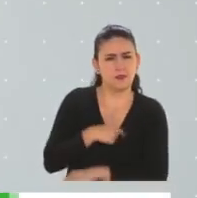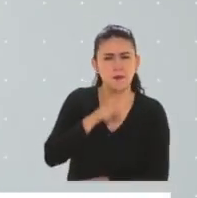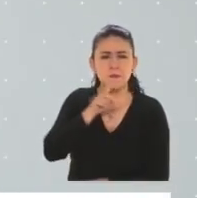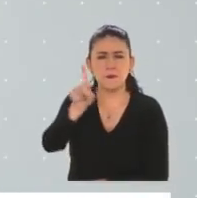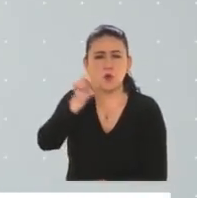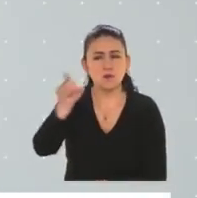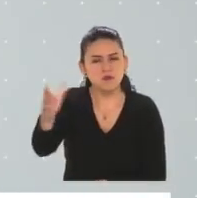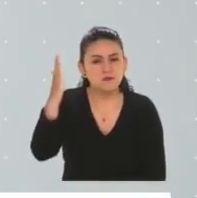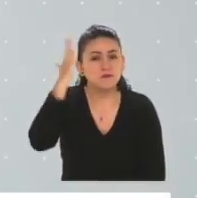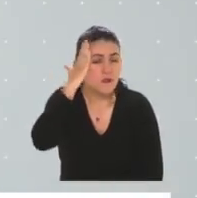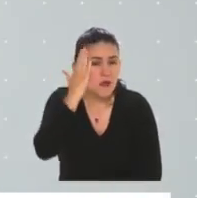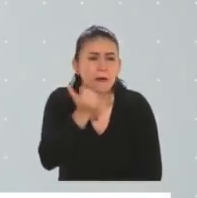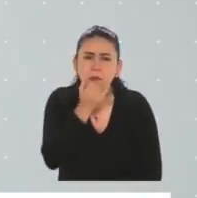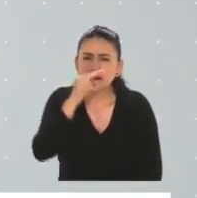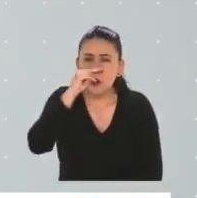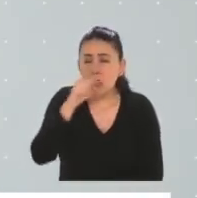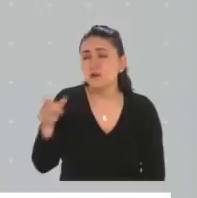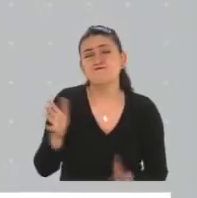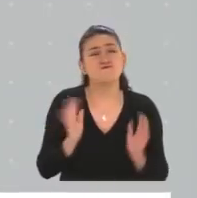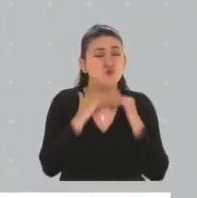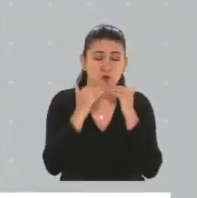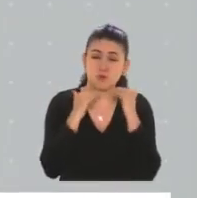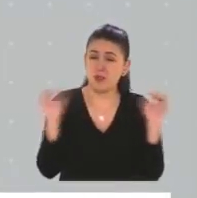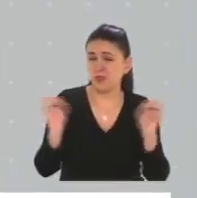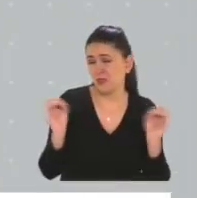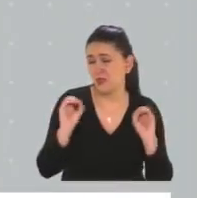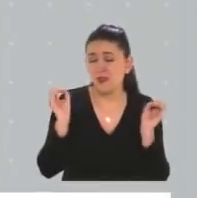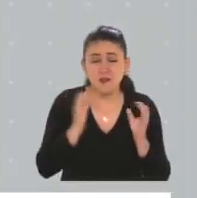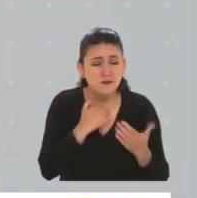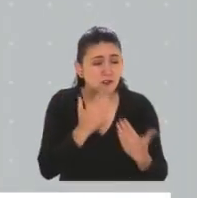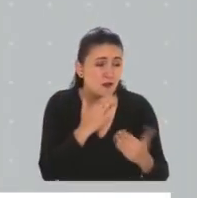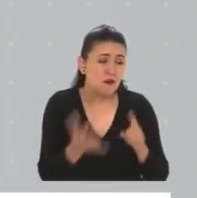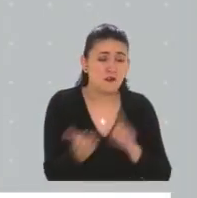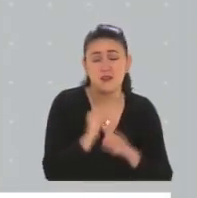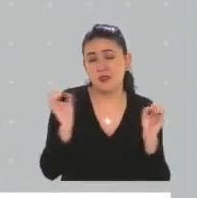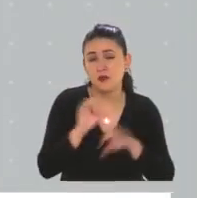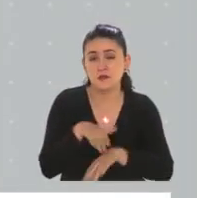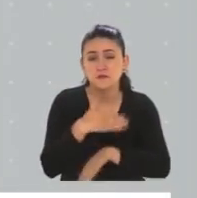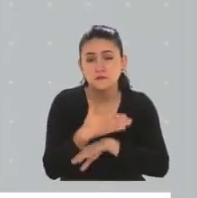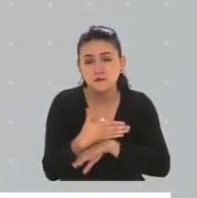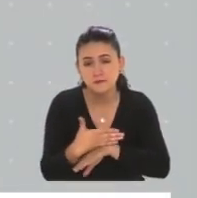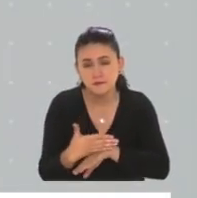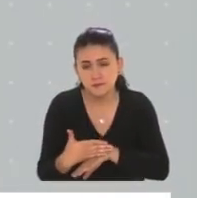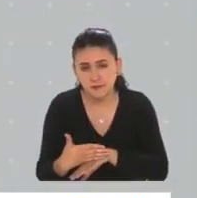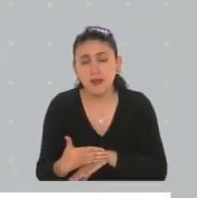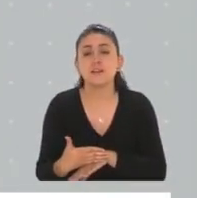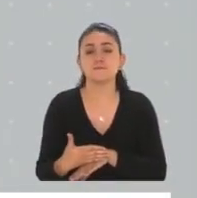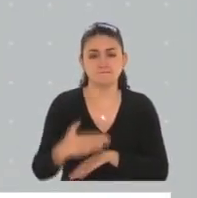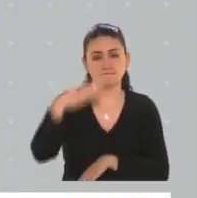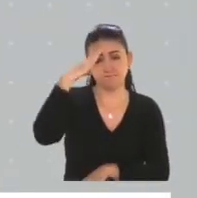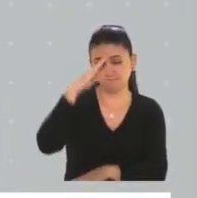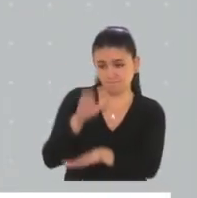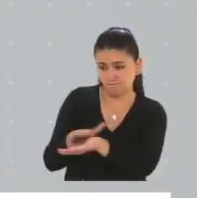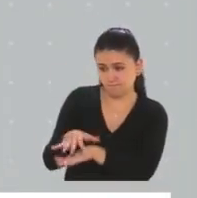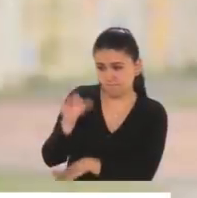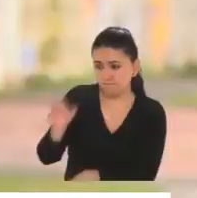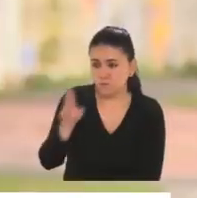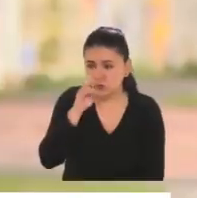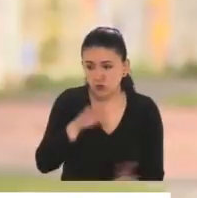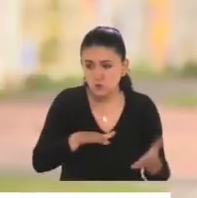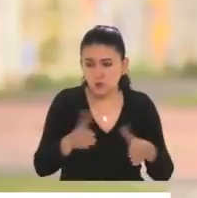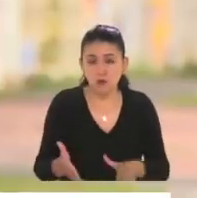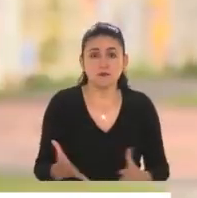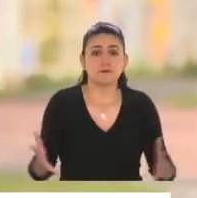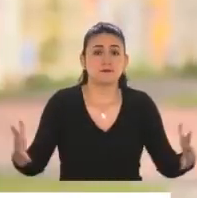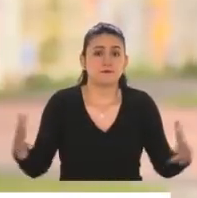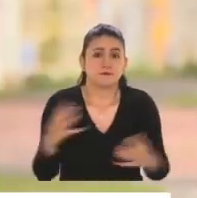qué se sabía del hecho. Ella estaba muy preocupada y minutos después recibió la noticia por parte de la policía. Más adelante